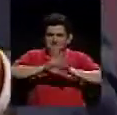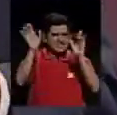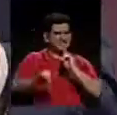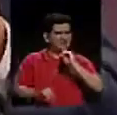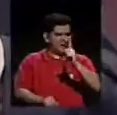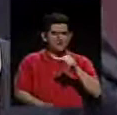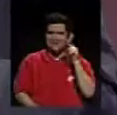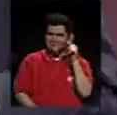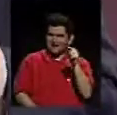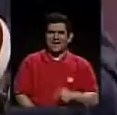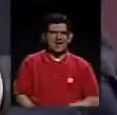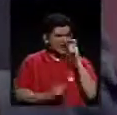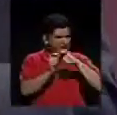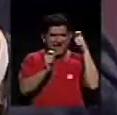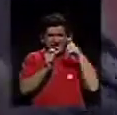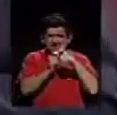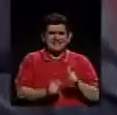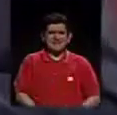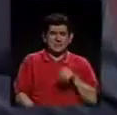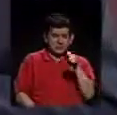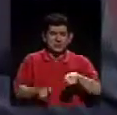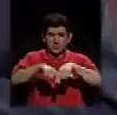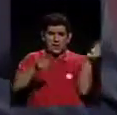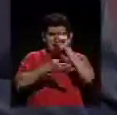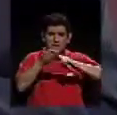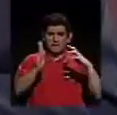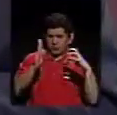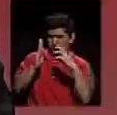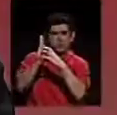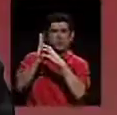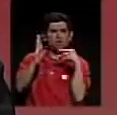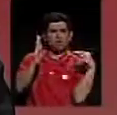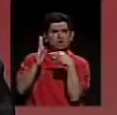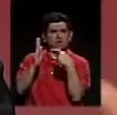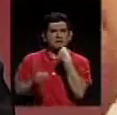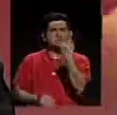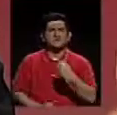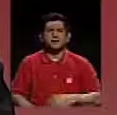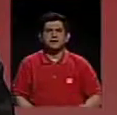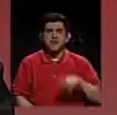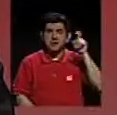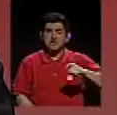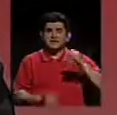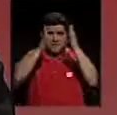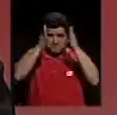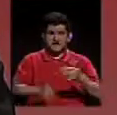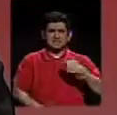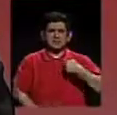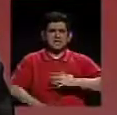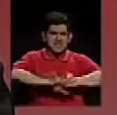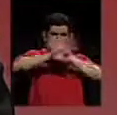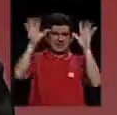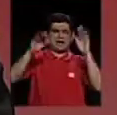así lo dice textualmente en esta edición del semanario Universidad, dice: necesitamos magistrados que tengan